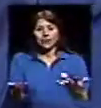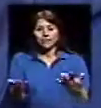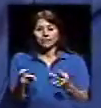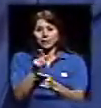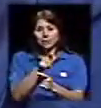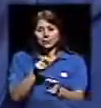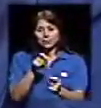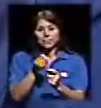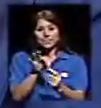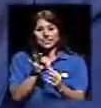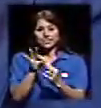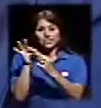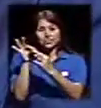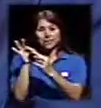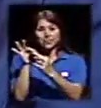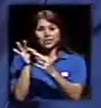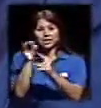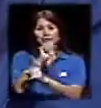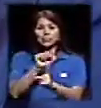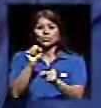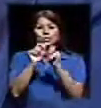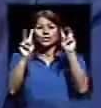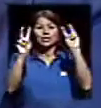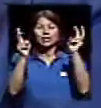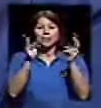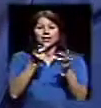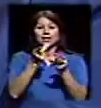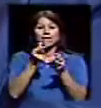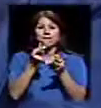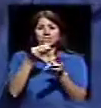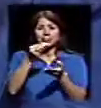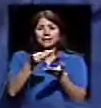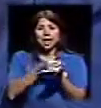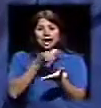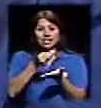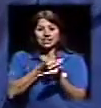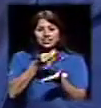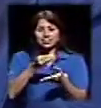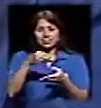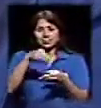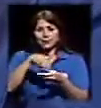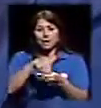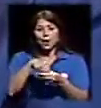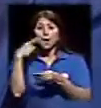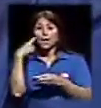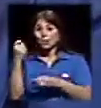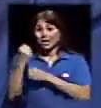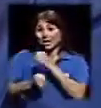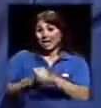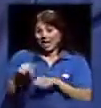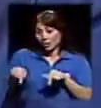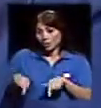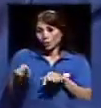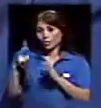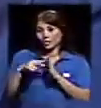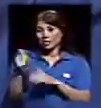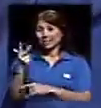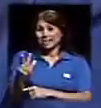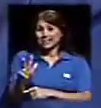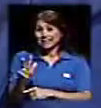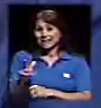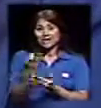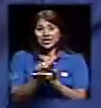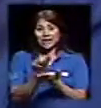concretamente la situación fiscal, porque para el año 2013 el desmejoramiento de las finanzas públicas ha sido